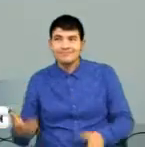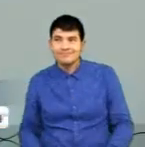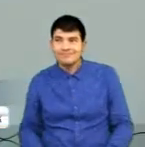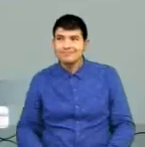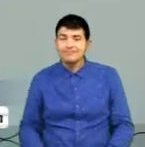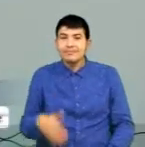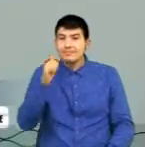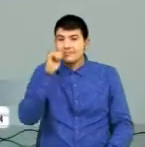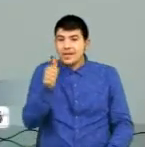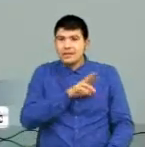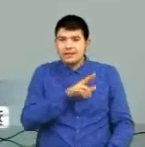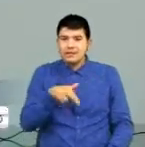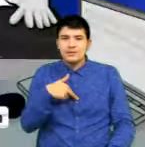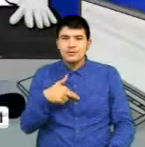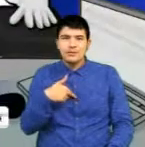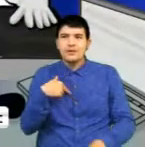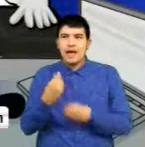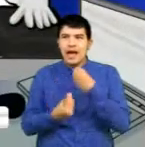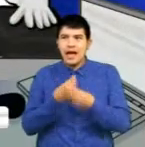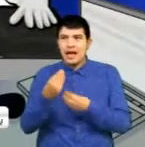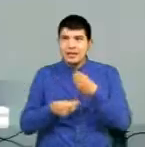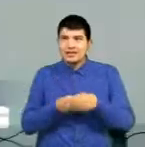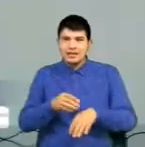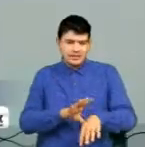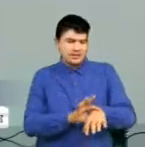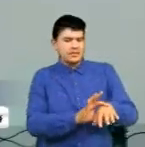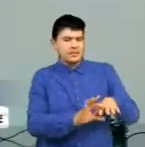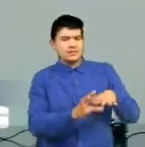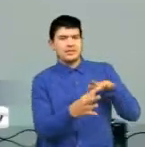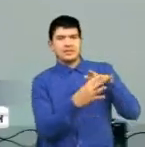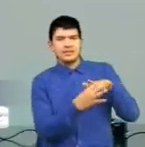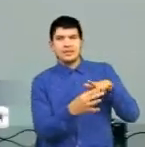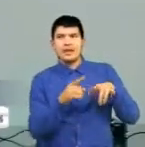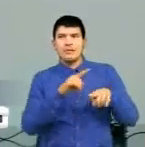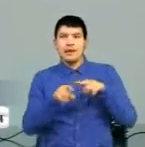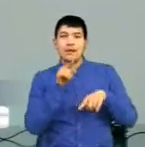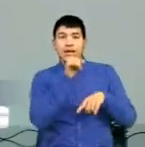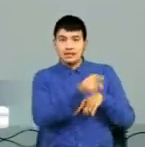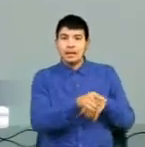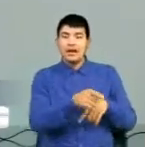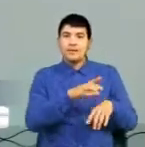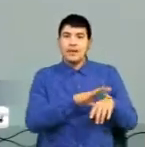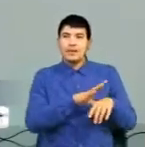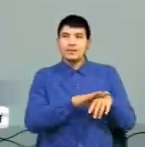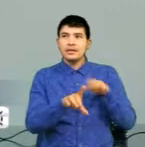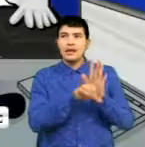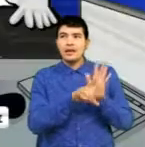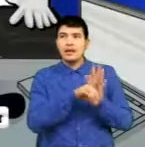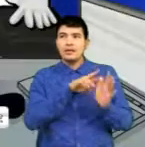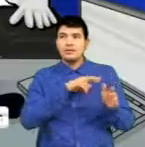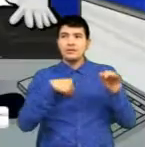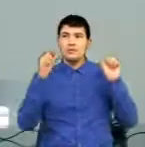Quedamos de que mañana nos vamos a hacer el polígrafo. Pero allá en medicina legal, para poder acceder al